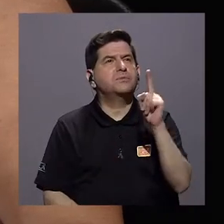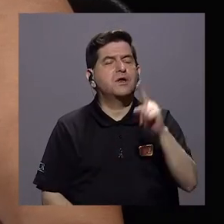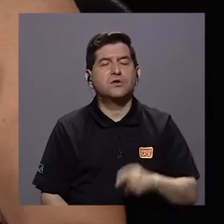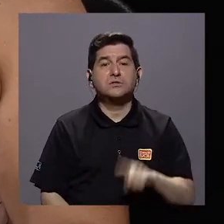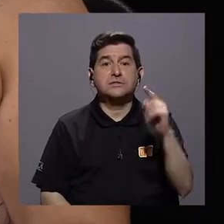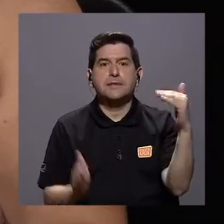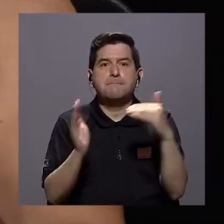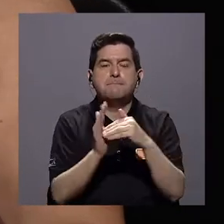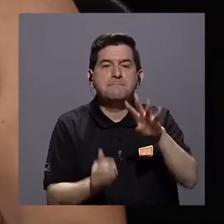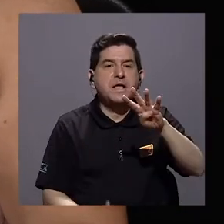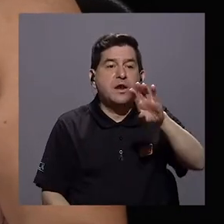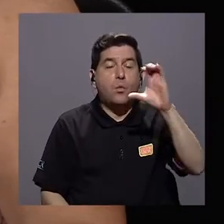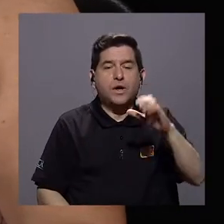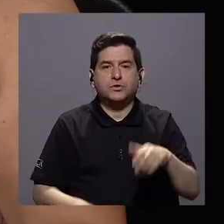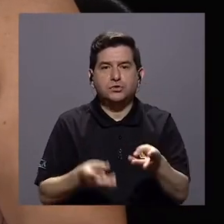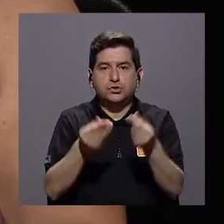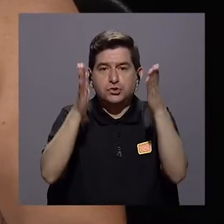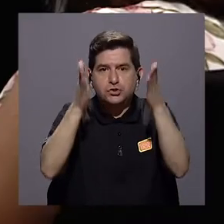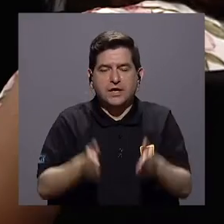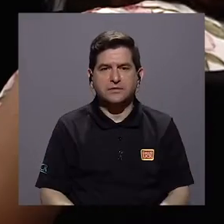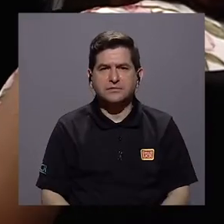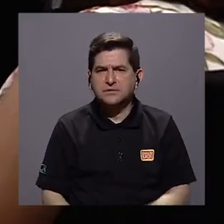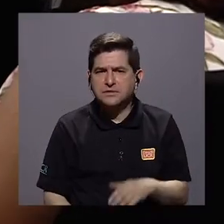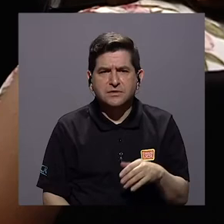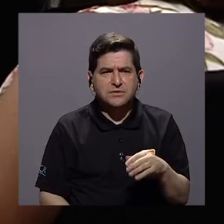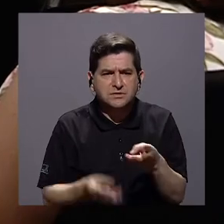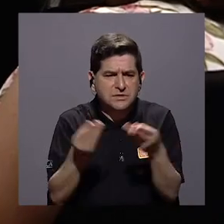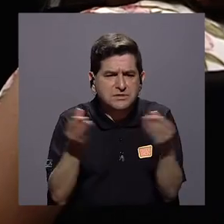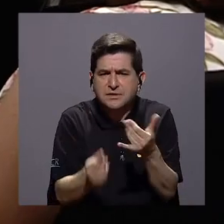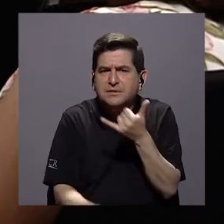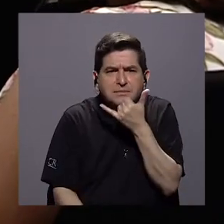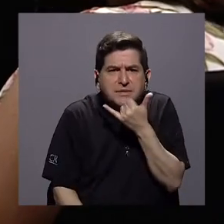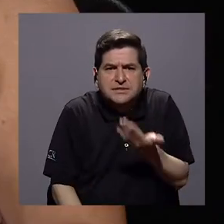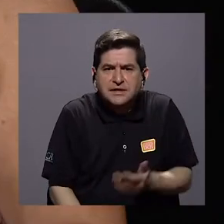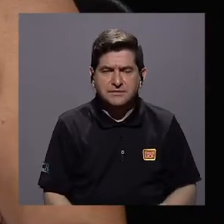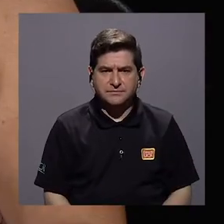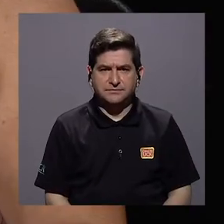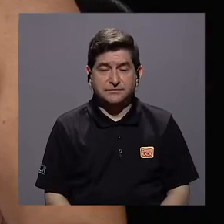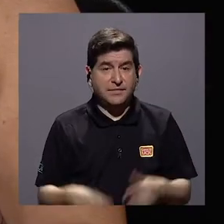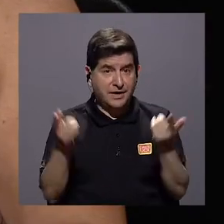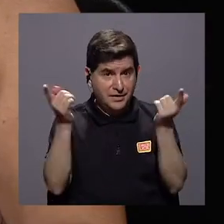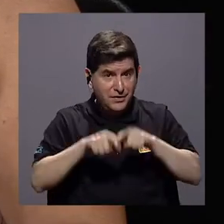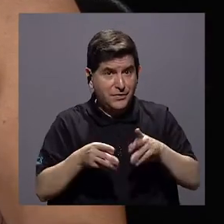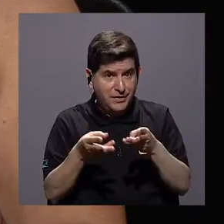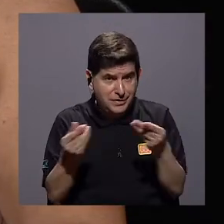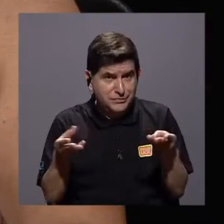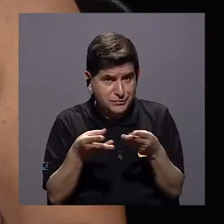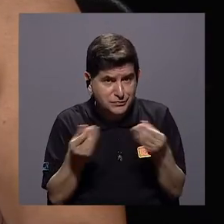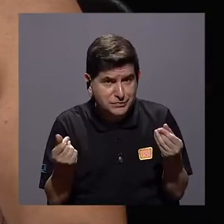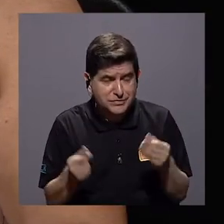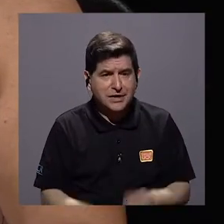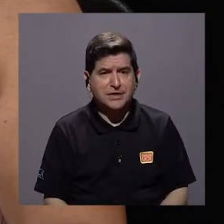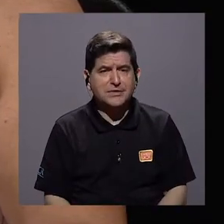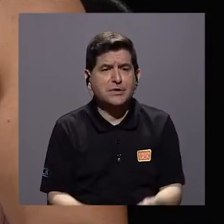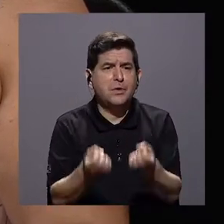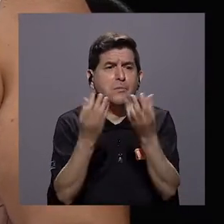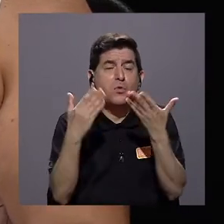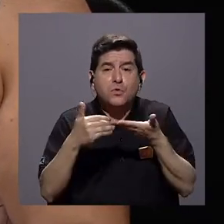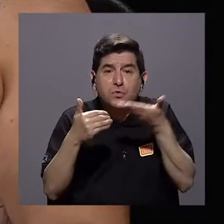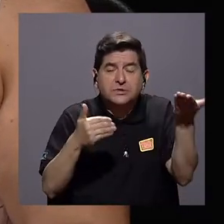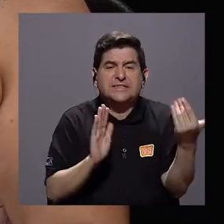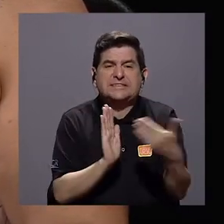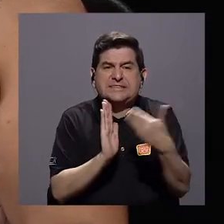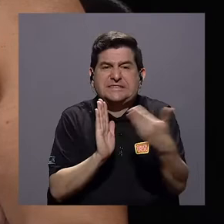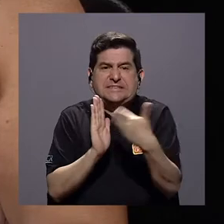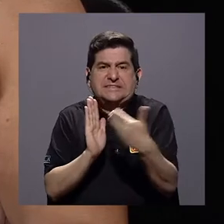habían 1.400 productores. Entonces, ¿qué es lo que pasa con la producción, doña Isabel? Lo que pasa con la producción es que hay muchos factores que